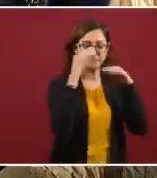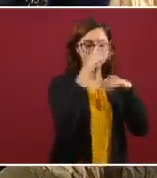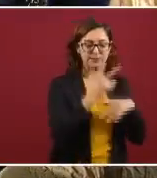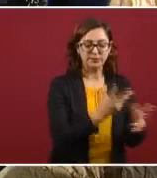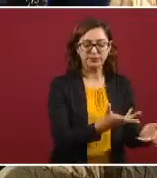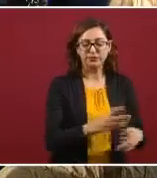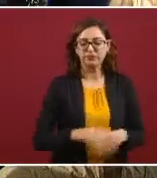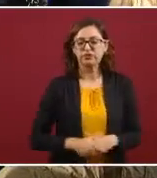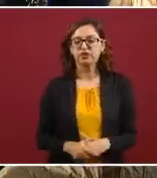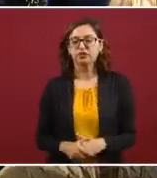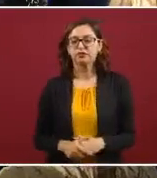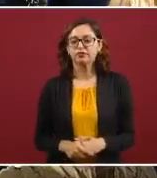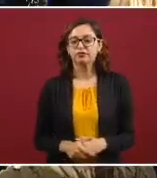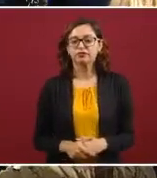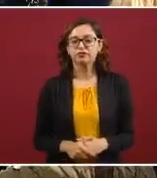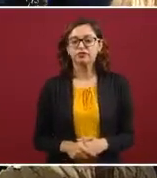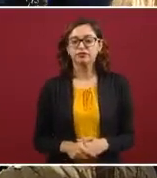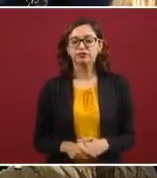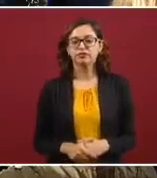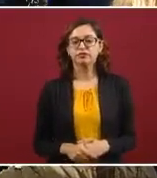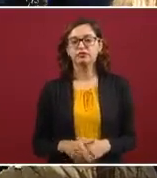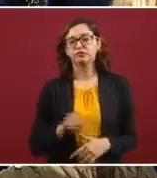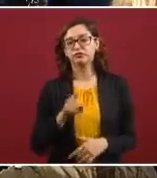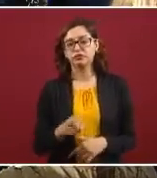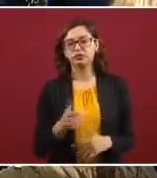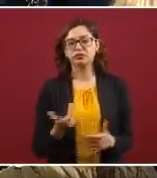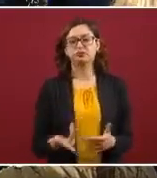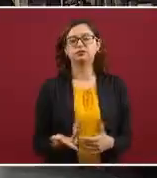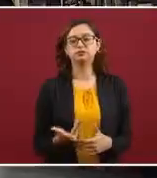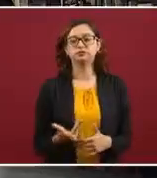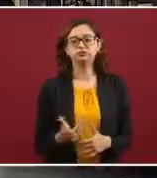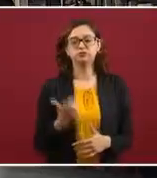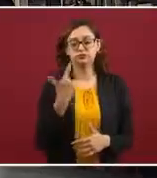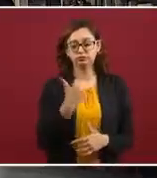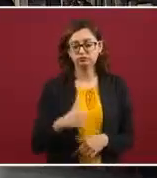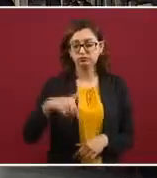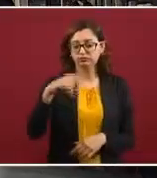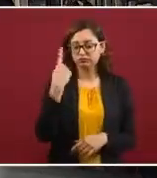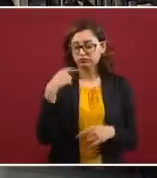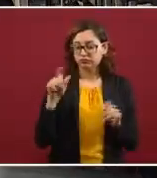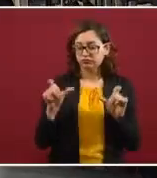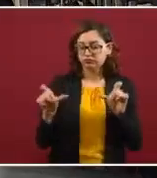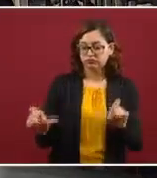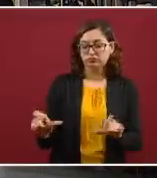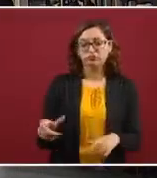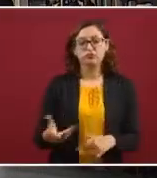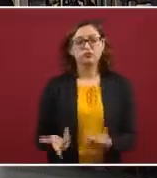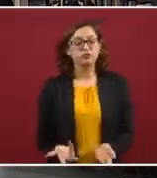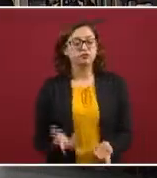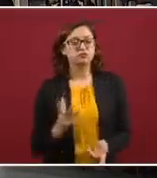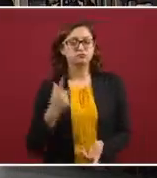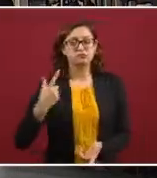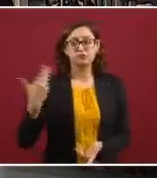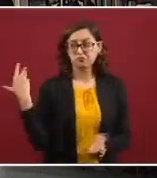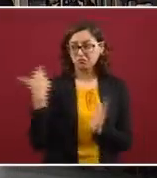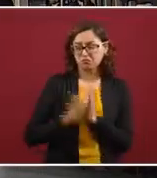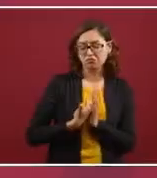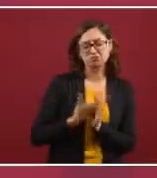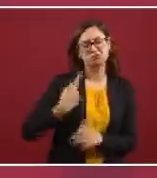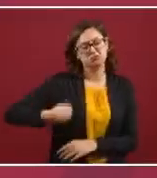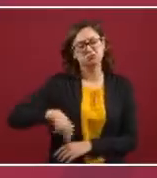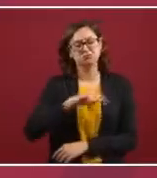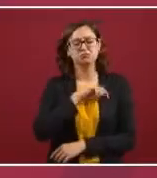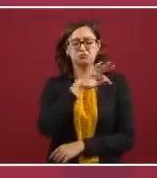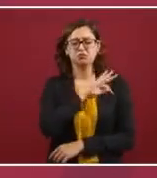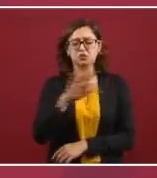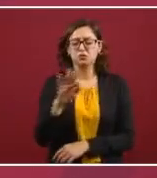eso Luján pidió la intervención de la Guardia Nacional para resguardar las asambleas. Nosotros, si nos los piden, se actúa, pero